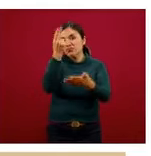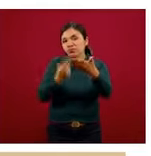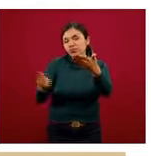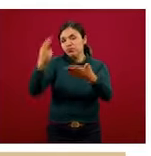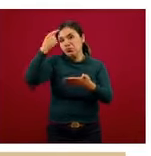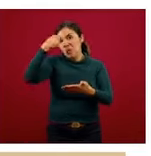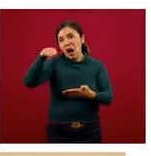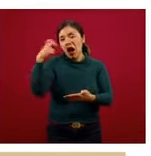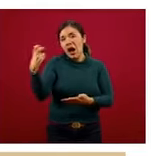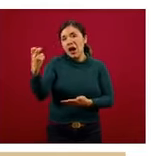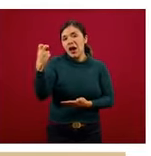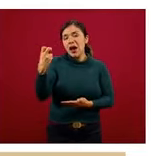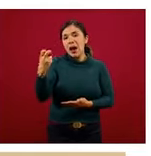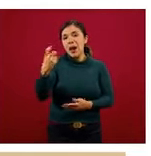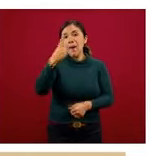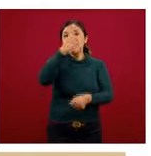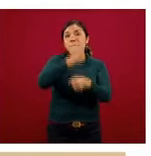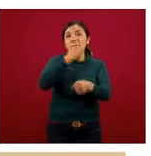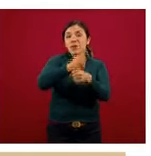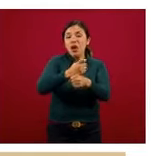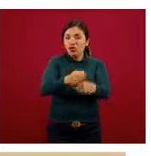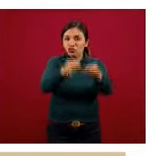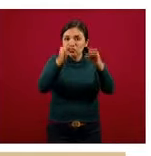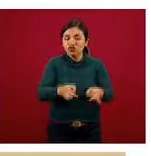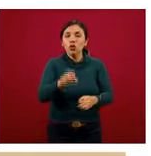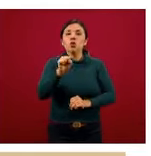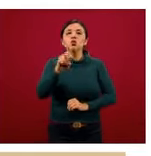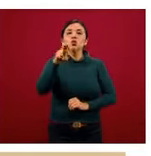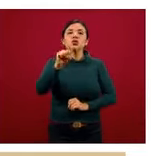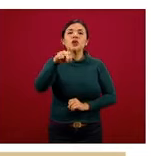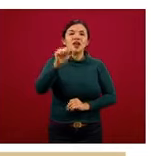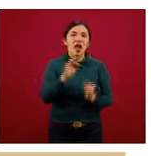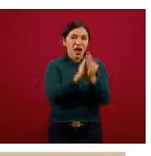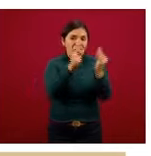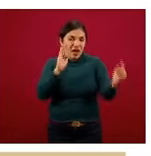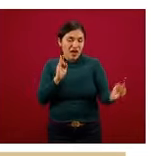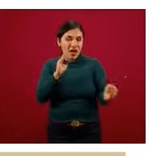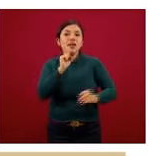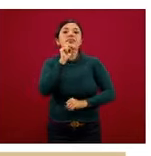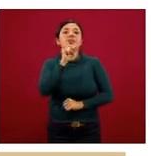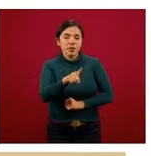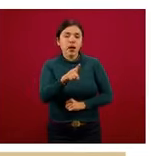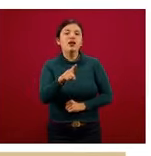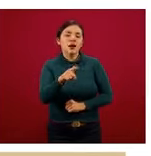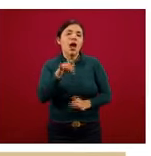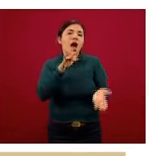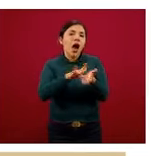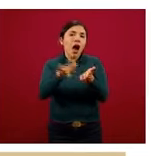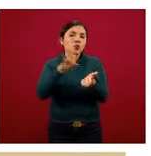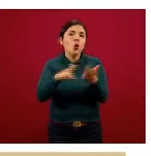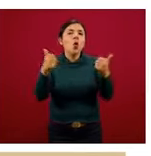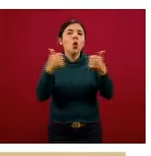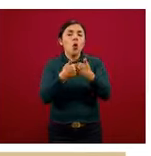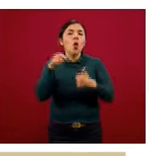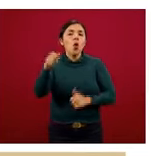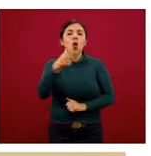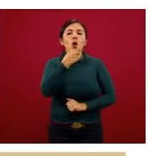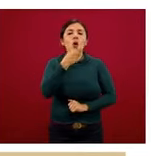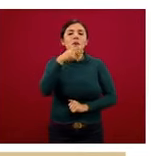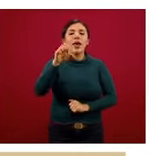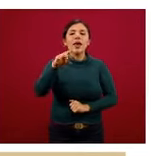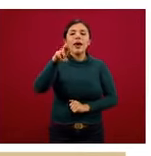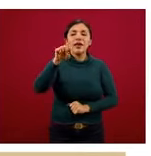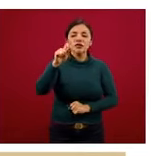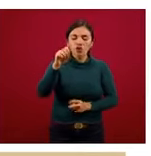de la primera versión y original de su sana distancia, y también con apoyo de Ernesto